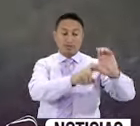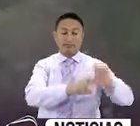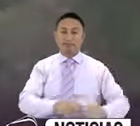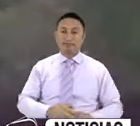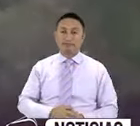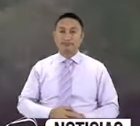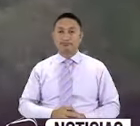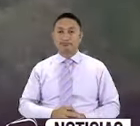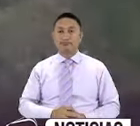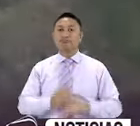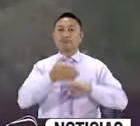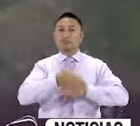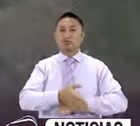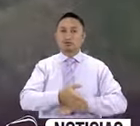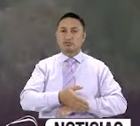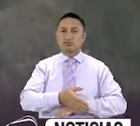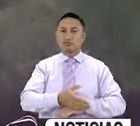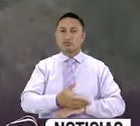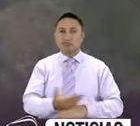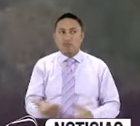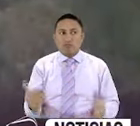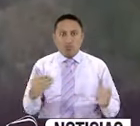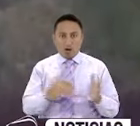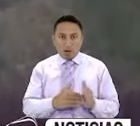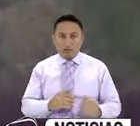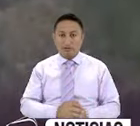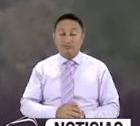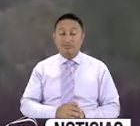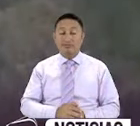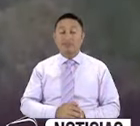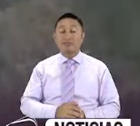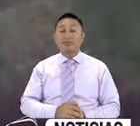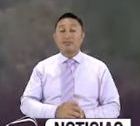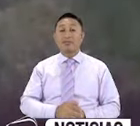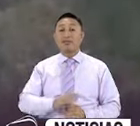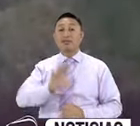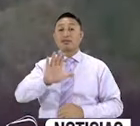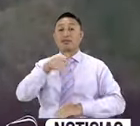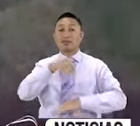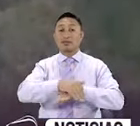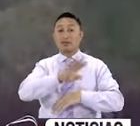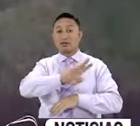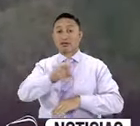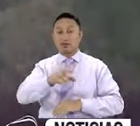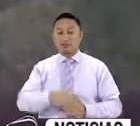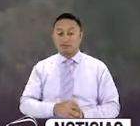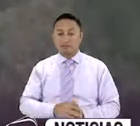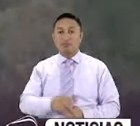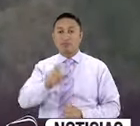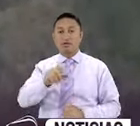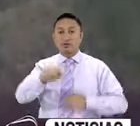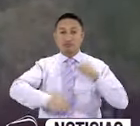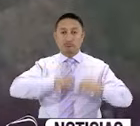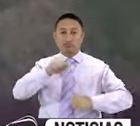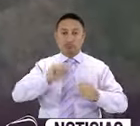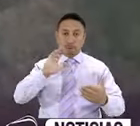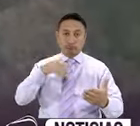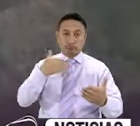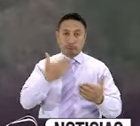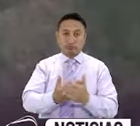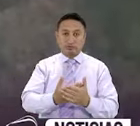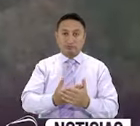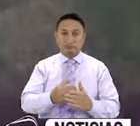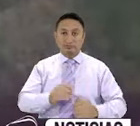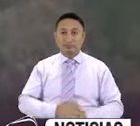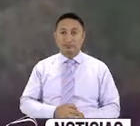Después, una nueva alerta. 5 de la tarde, 42 minutos. El ciudadano llegó en bicicleta. Se bajó de ella, se